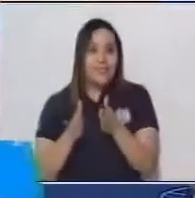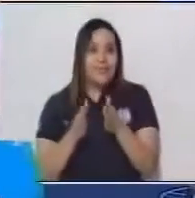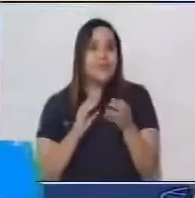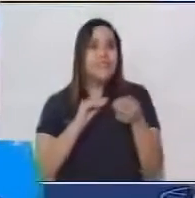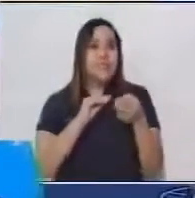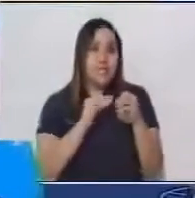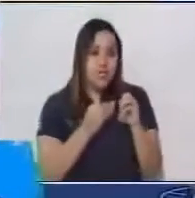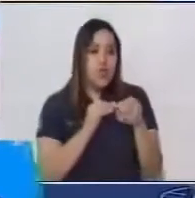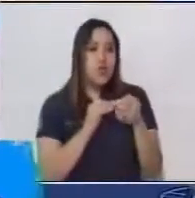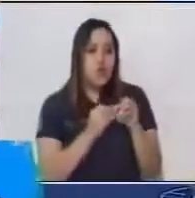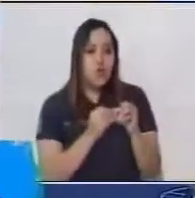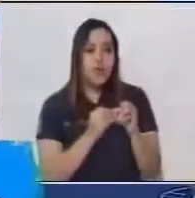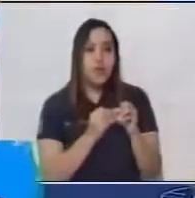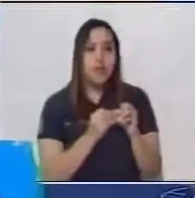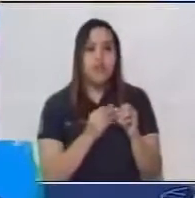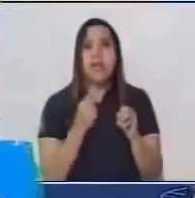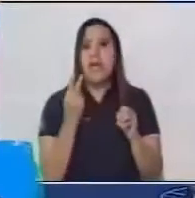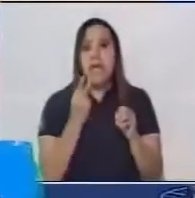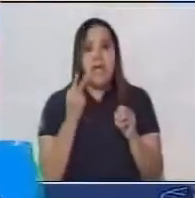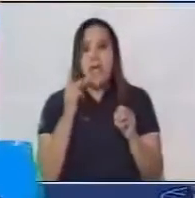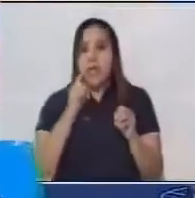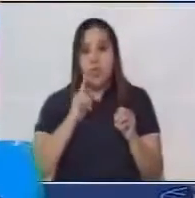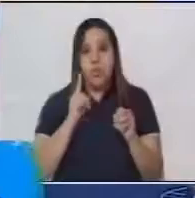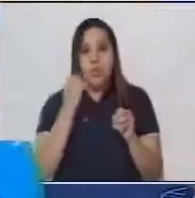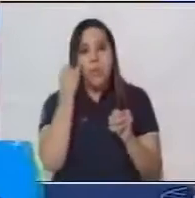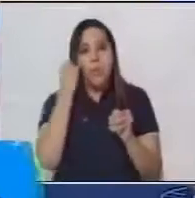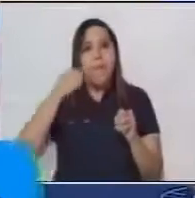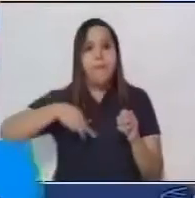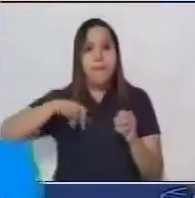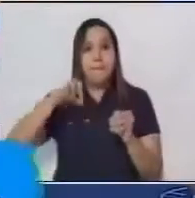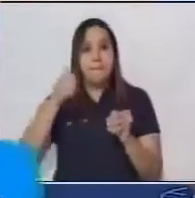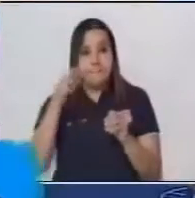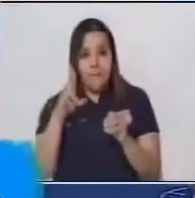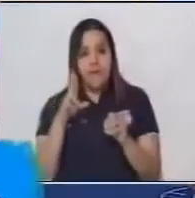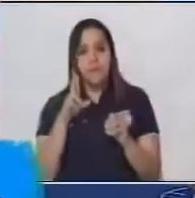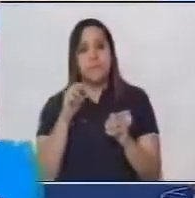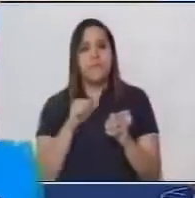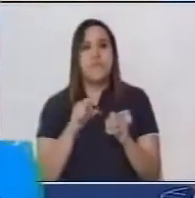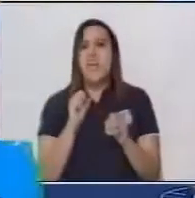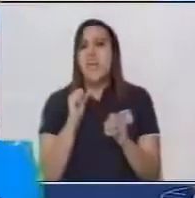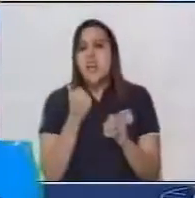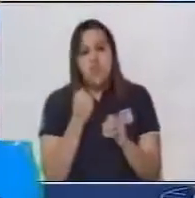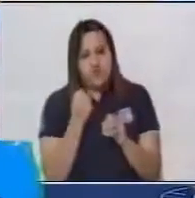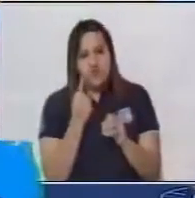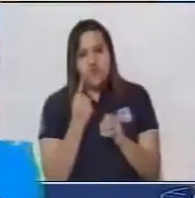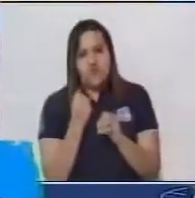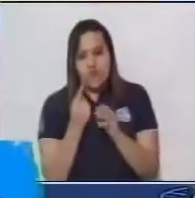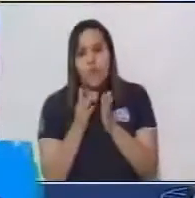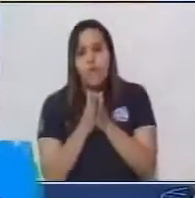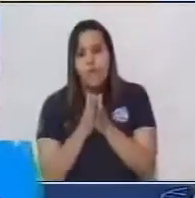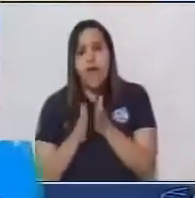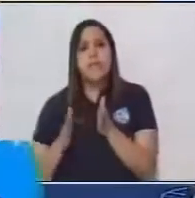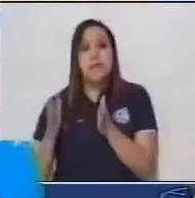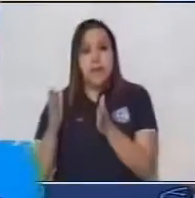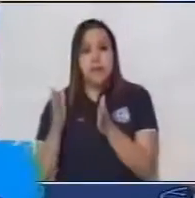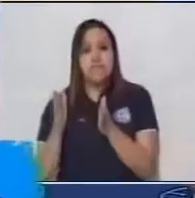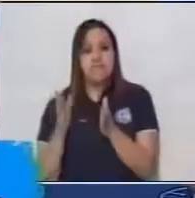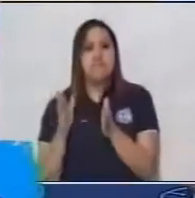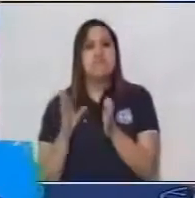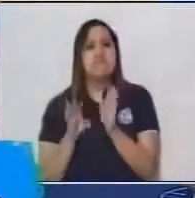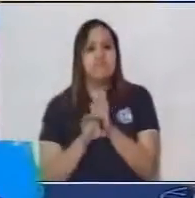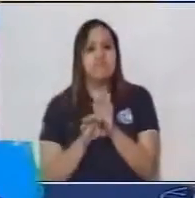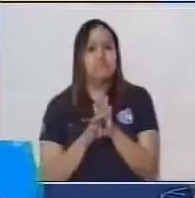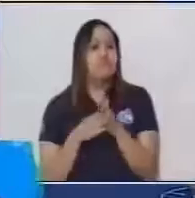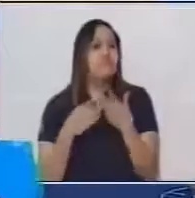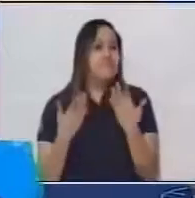números impares. ¿Qué otros números impares podemos colocar en esta sucesión? ¿Cuál